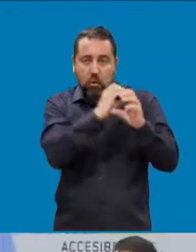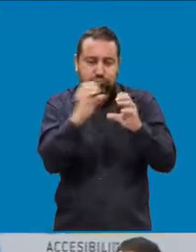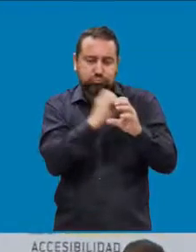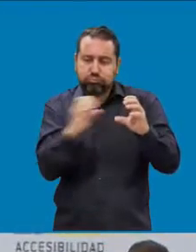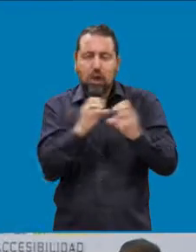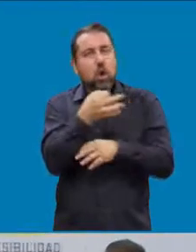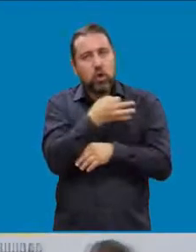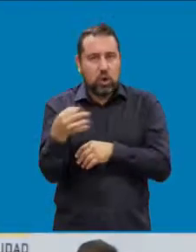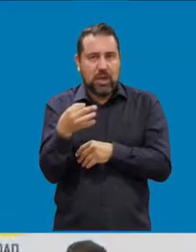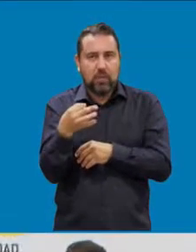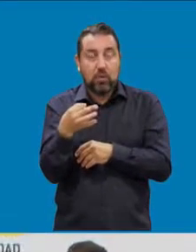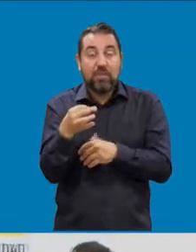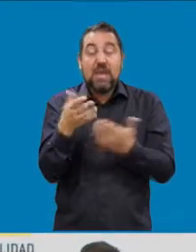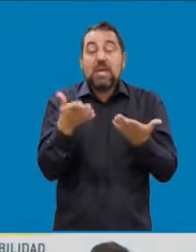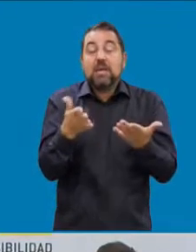va pasando el foco correctamente.